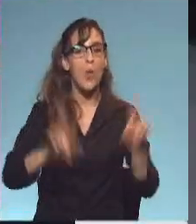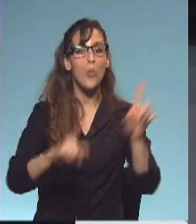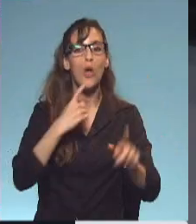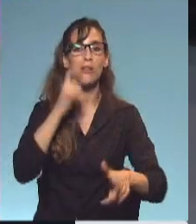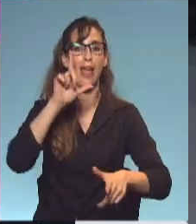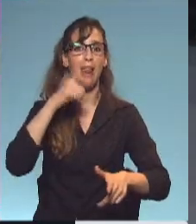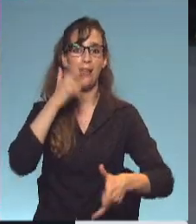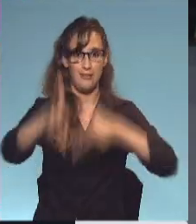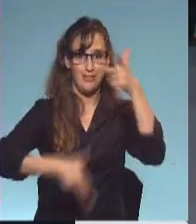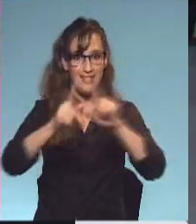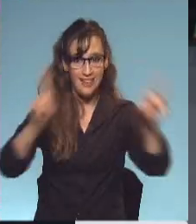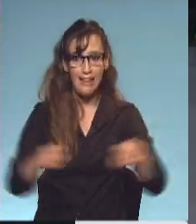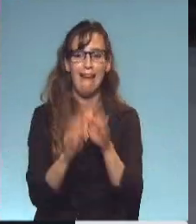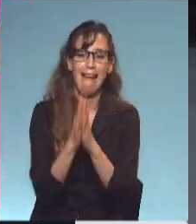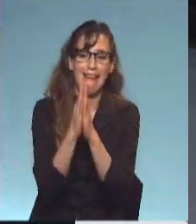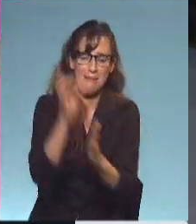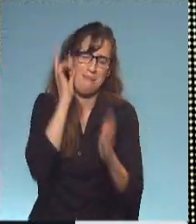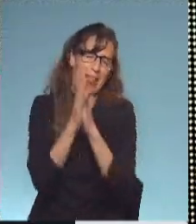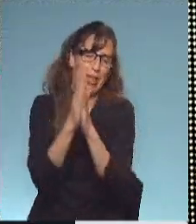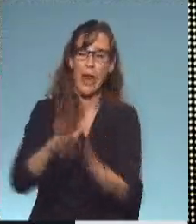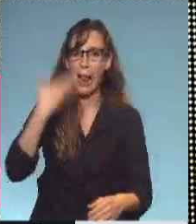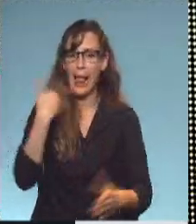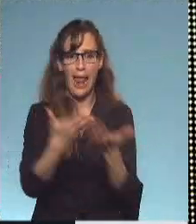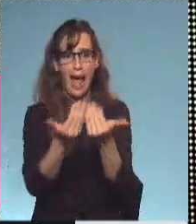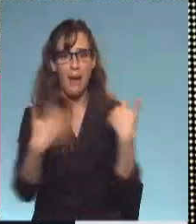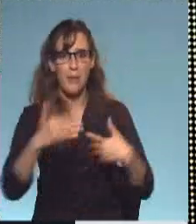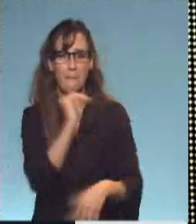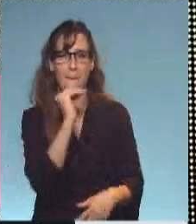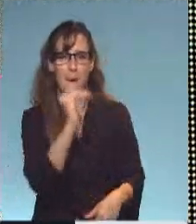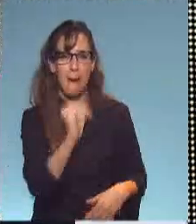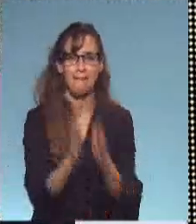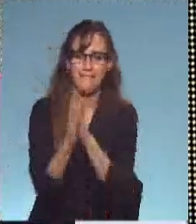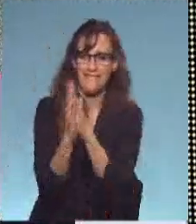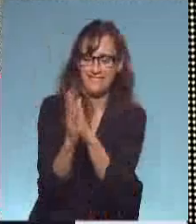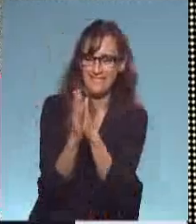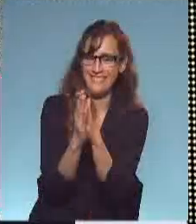lenguaje de señas, que ahí la veo, pobre, le pido mil disculpas, que hablo muy rápido y las vuelvo locas, pobre.